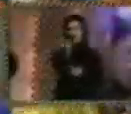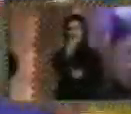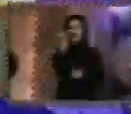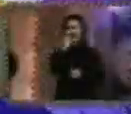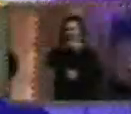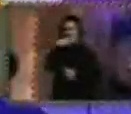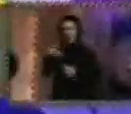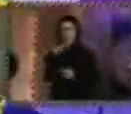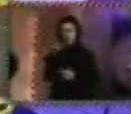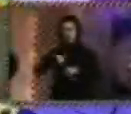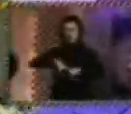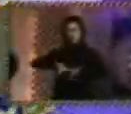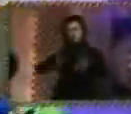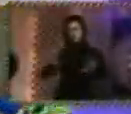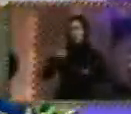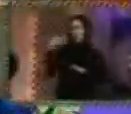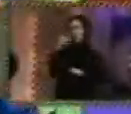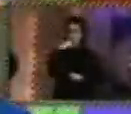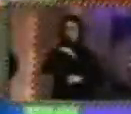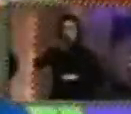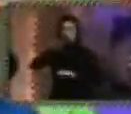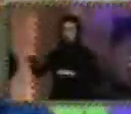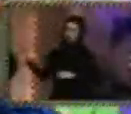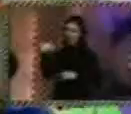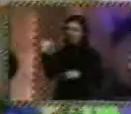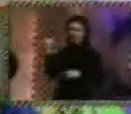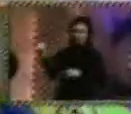que es un leño y me da otro